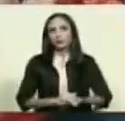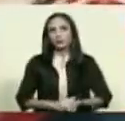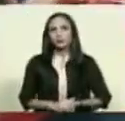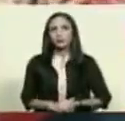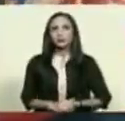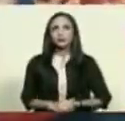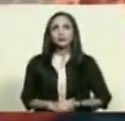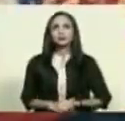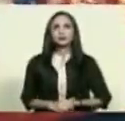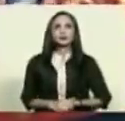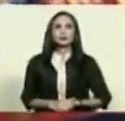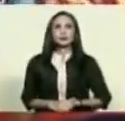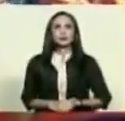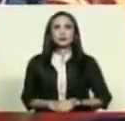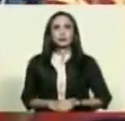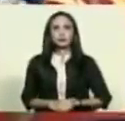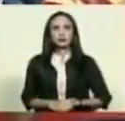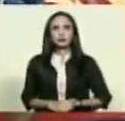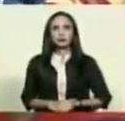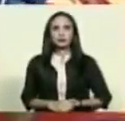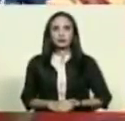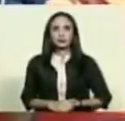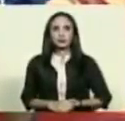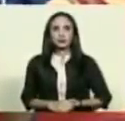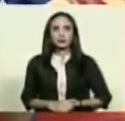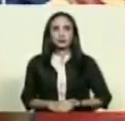879.841 jóvenes.